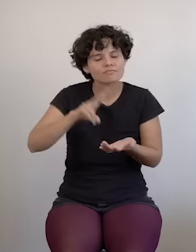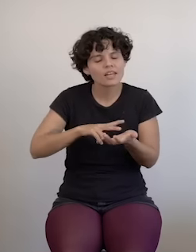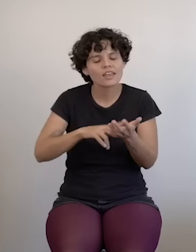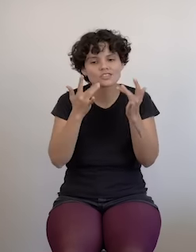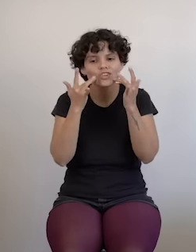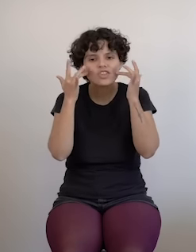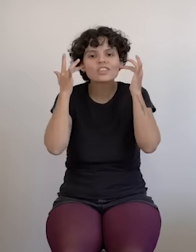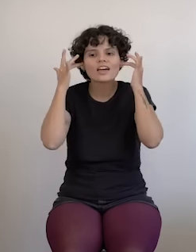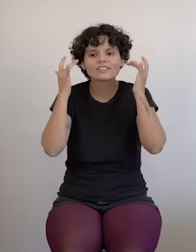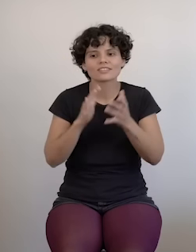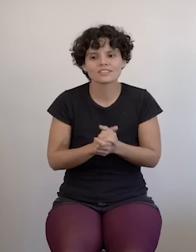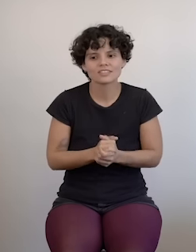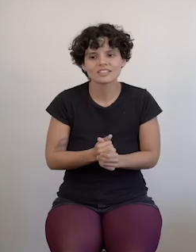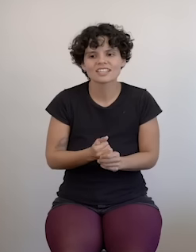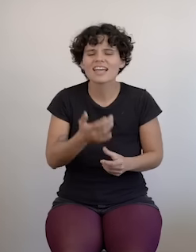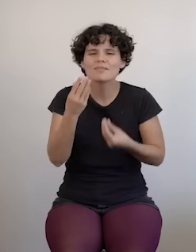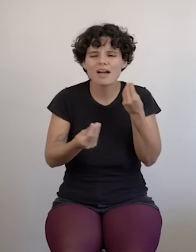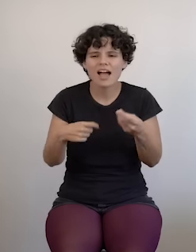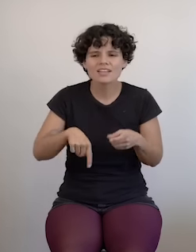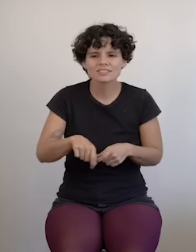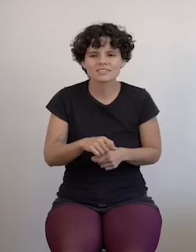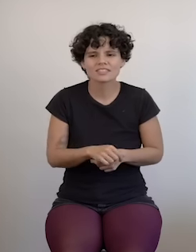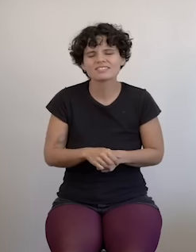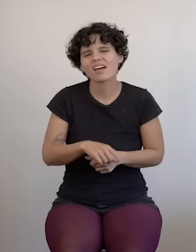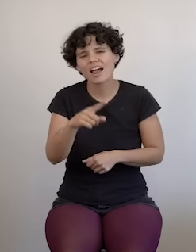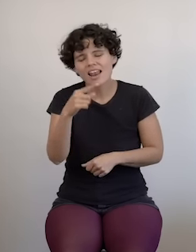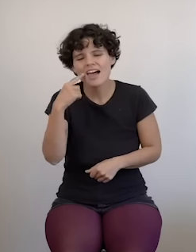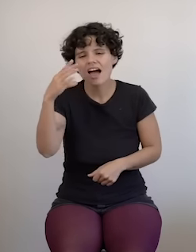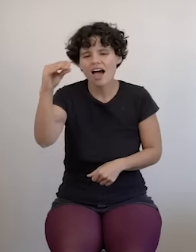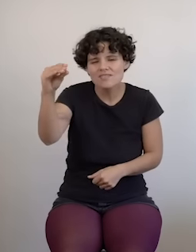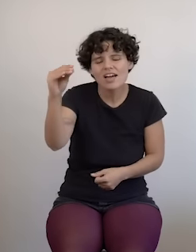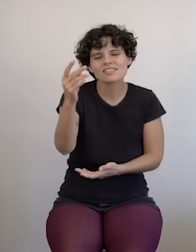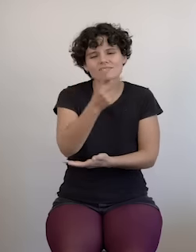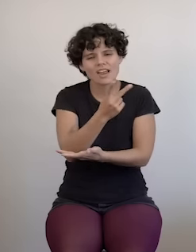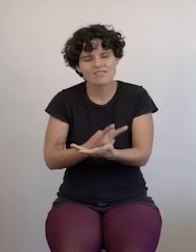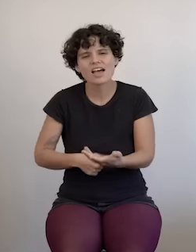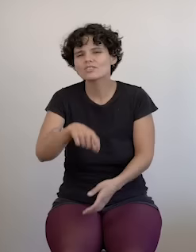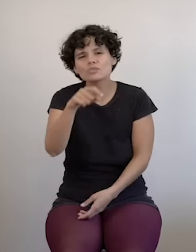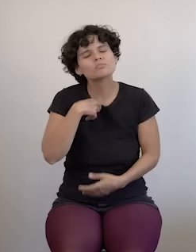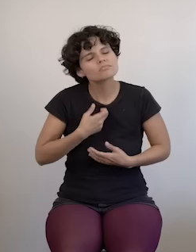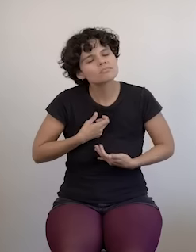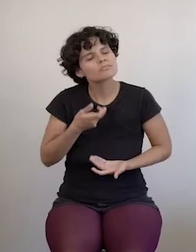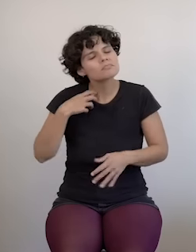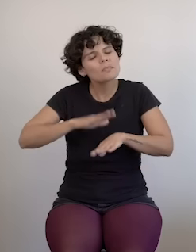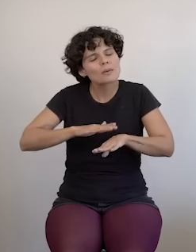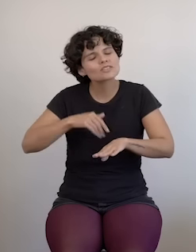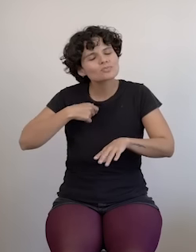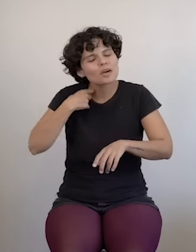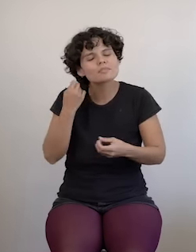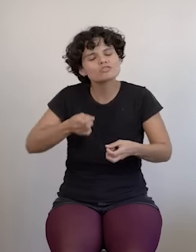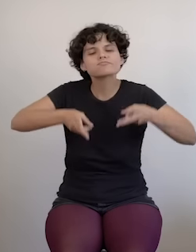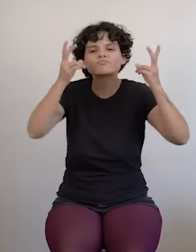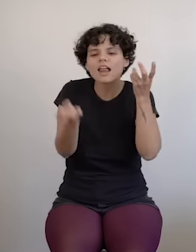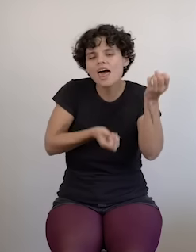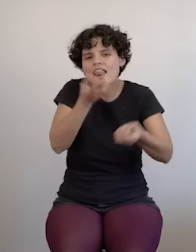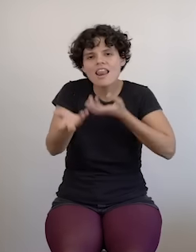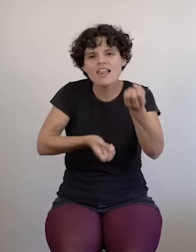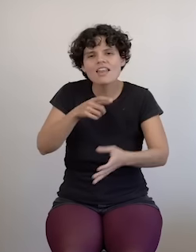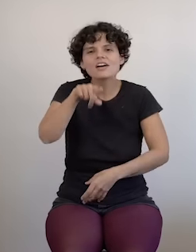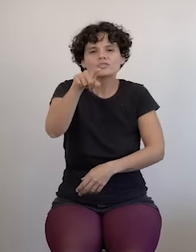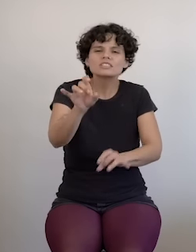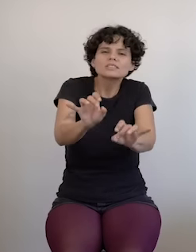eso. Porque es yo hablo siempre. Mira, los periodistas buenos son los que dejan hablar, mi hermano. Oye, y me dejaste contar y eso es lo que y eso es lo